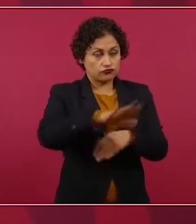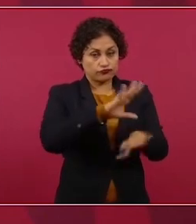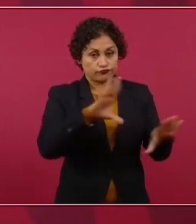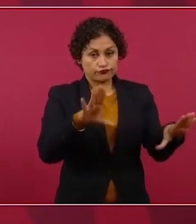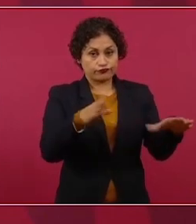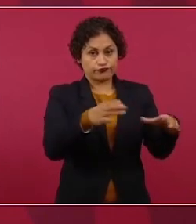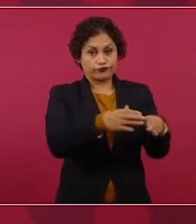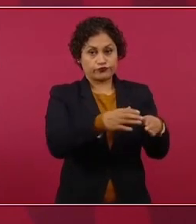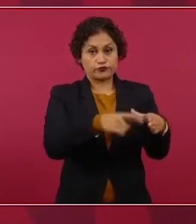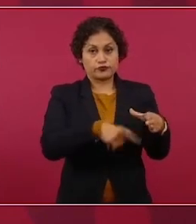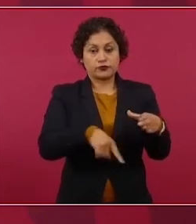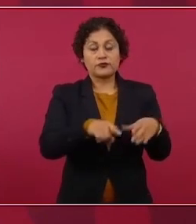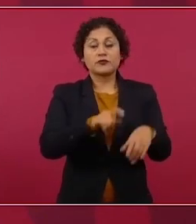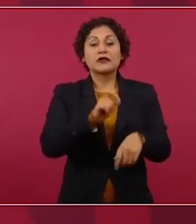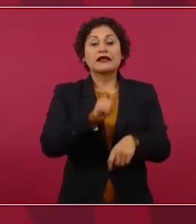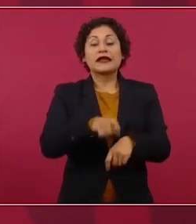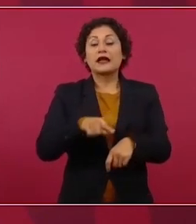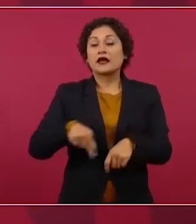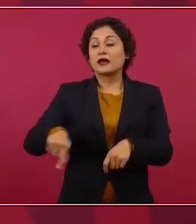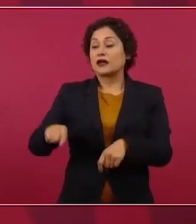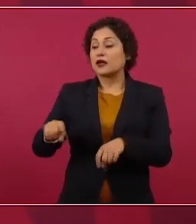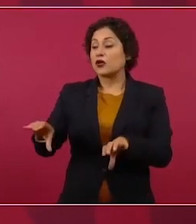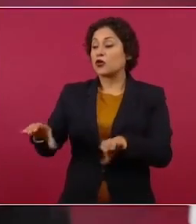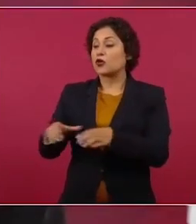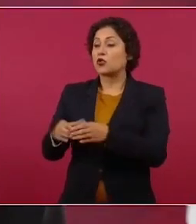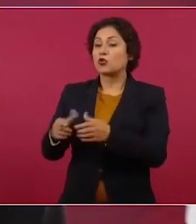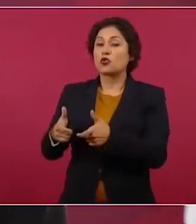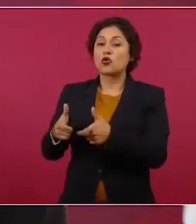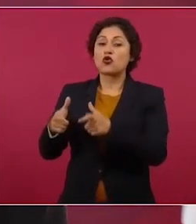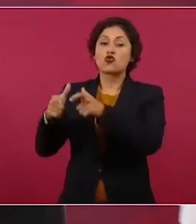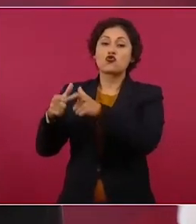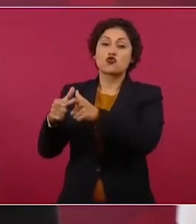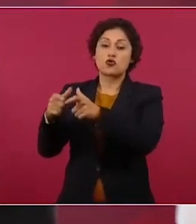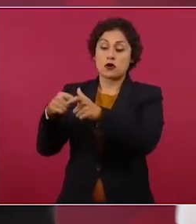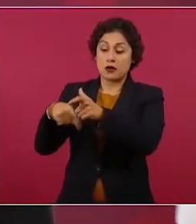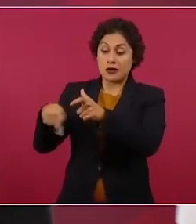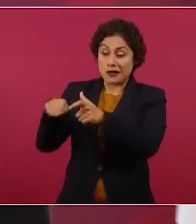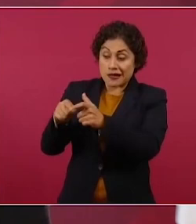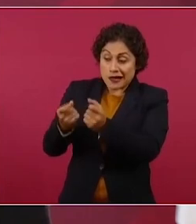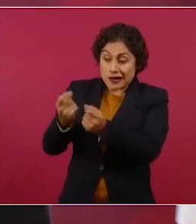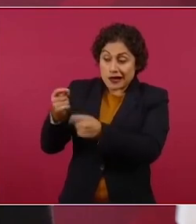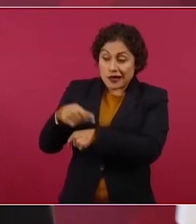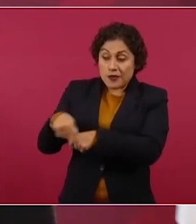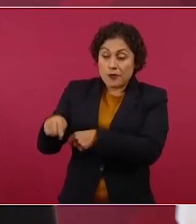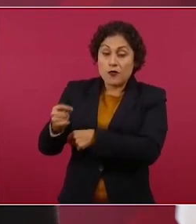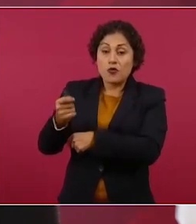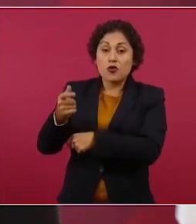de una oligarquía que se sentían dueños de México,